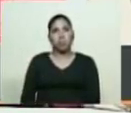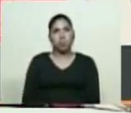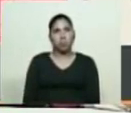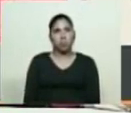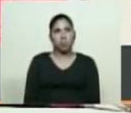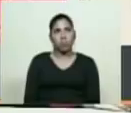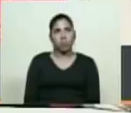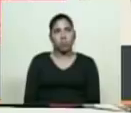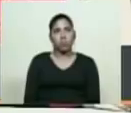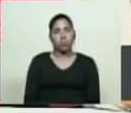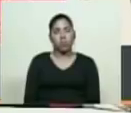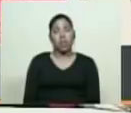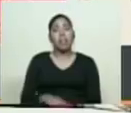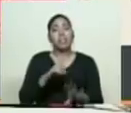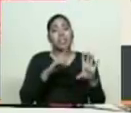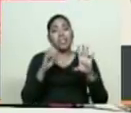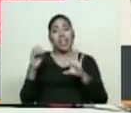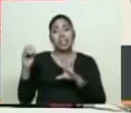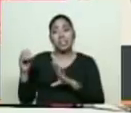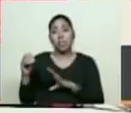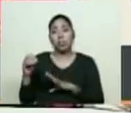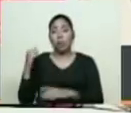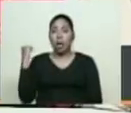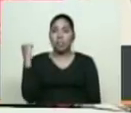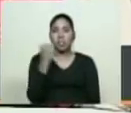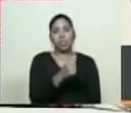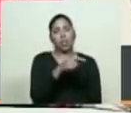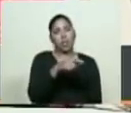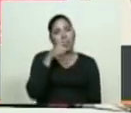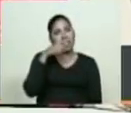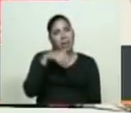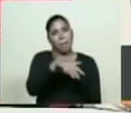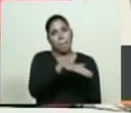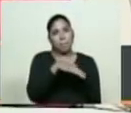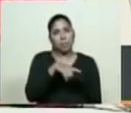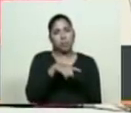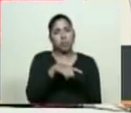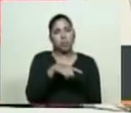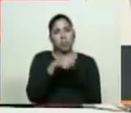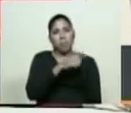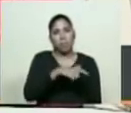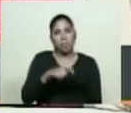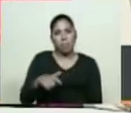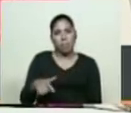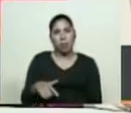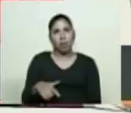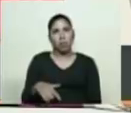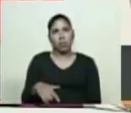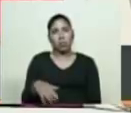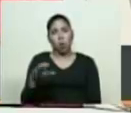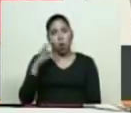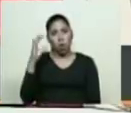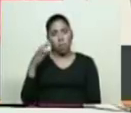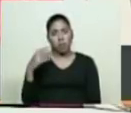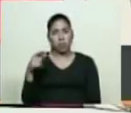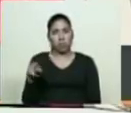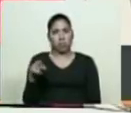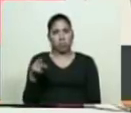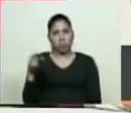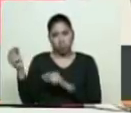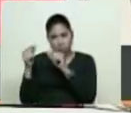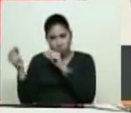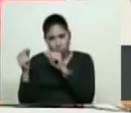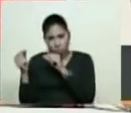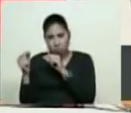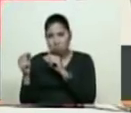600 asesinatos de dirigentes campesinos en Colombia y personas que se acogieron a la política de pacificación por el gobierno de Juan Manuel